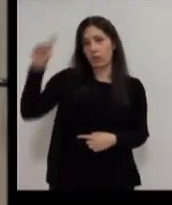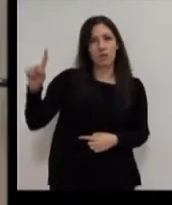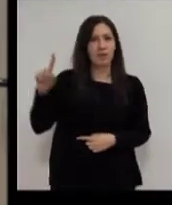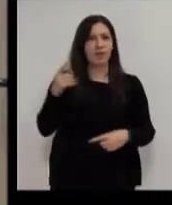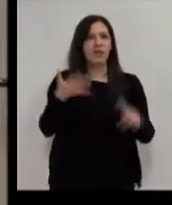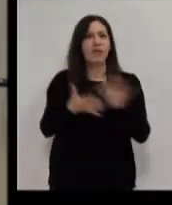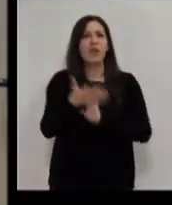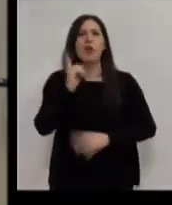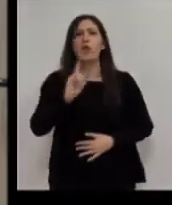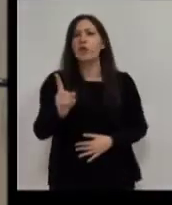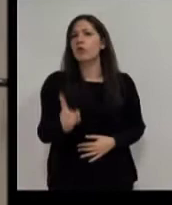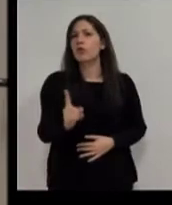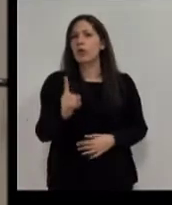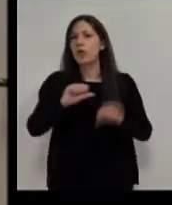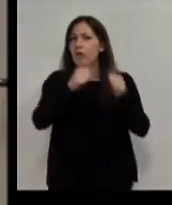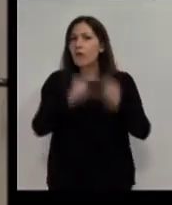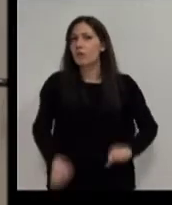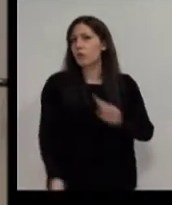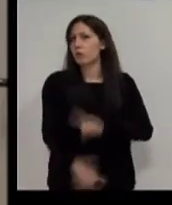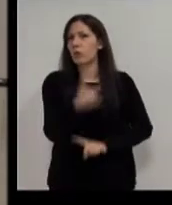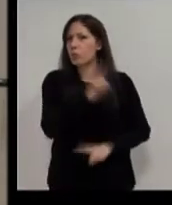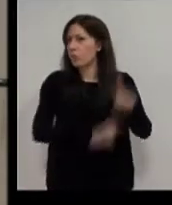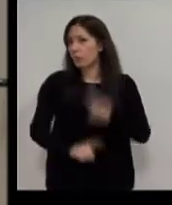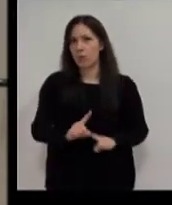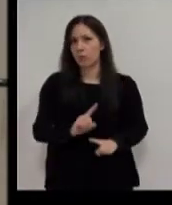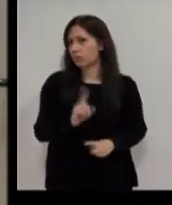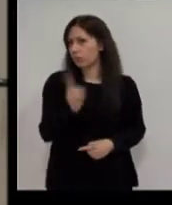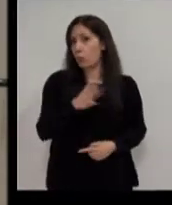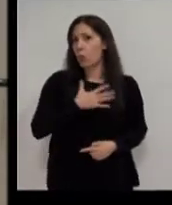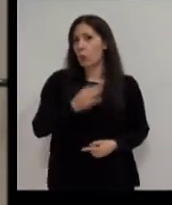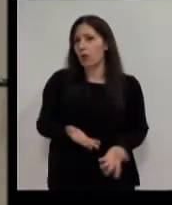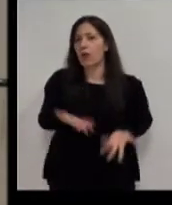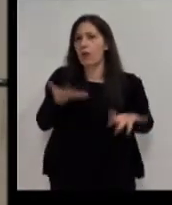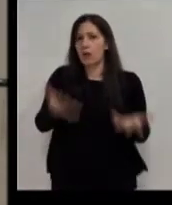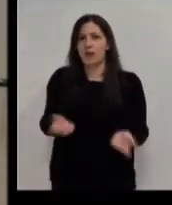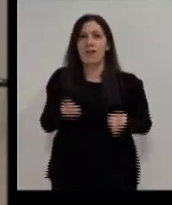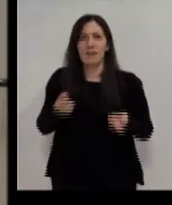de Transporte, que es la Autoridad de Transporte en Madrid, no deben limitarse solamente al modo en que se produce